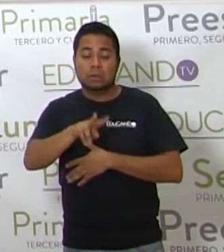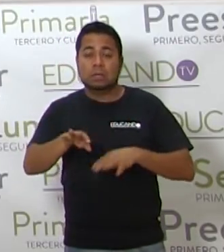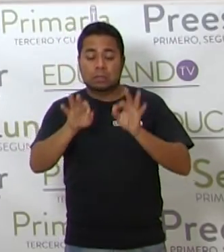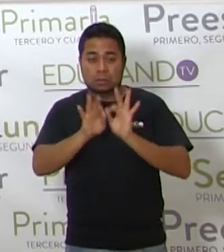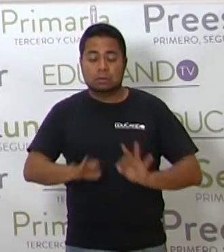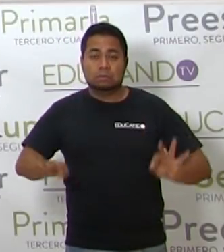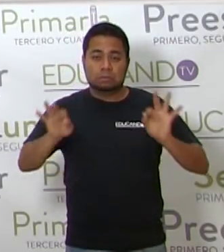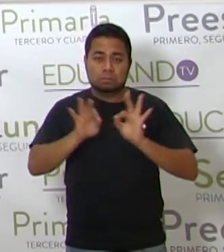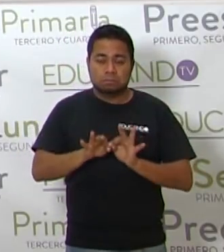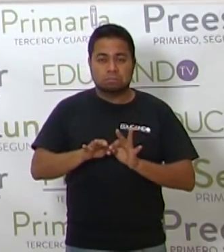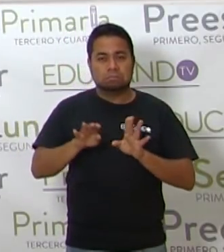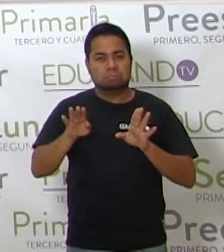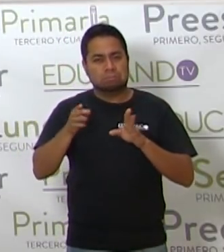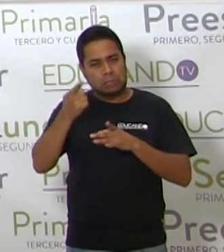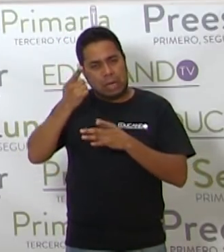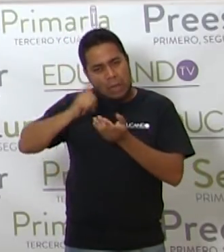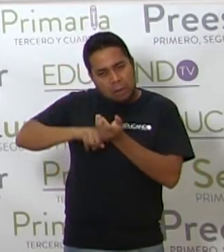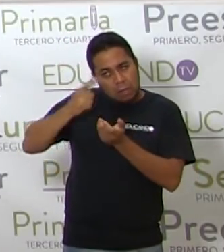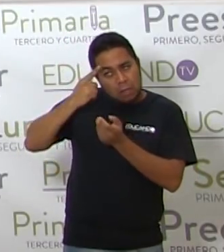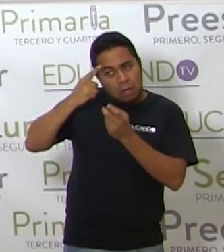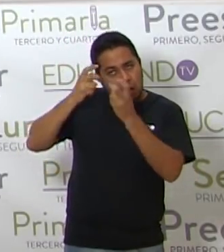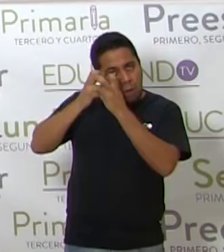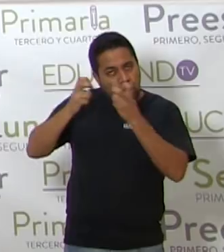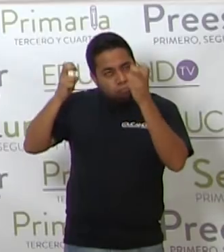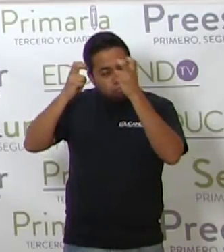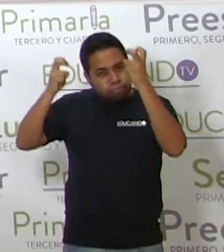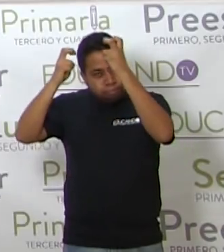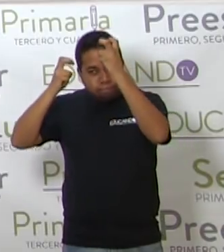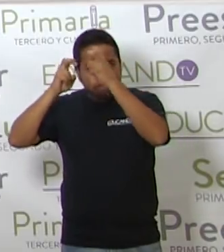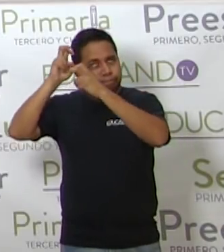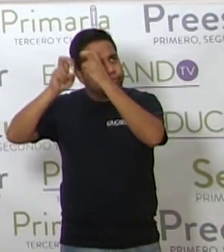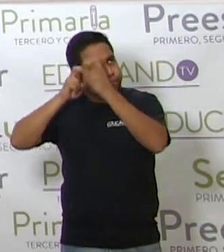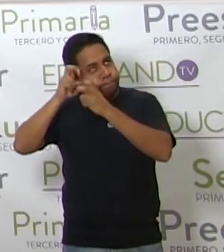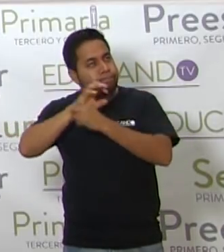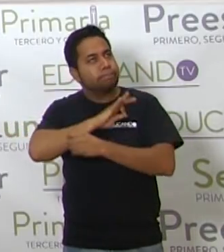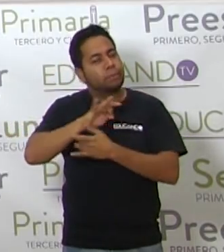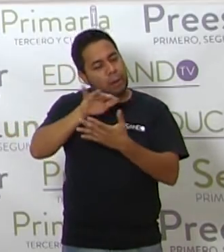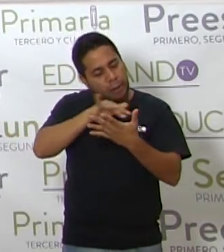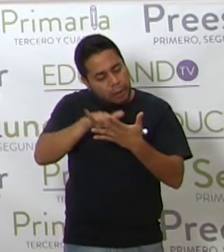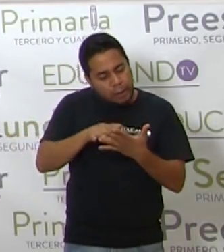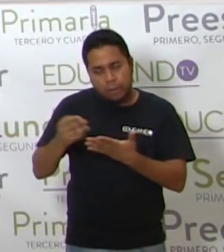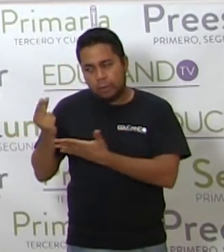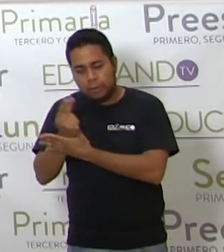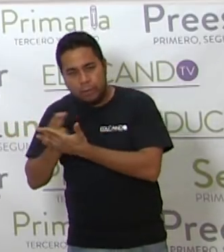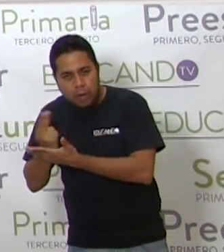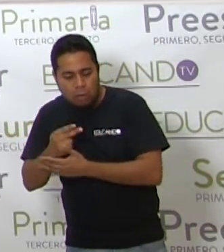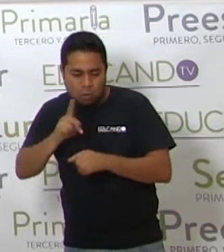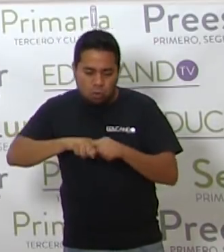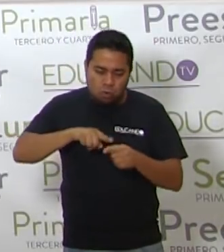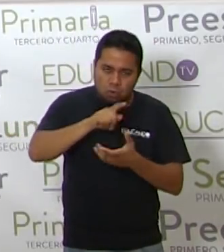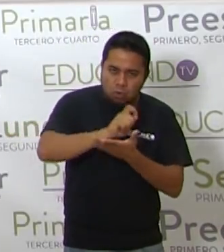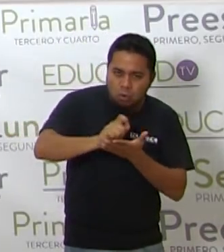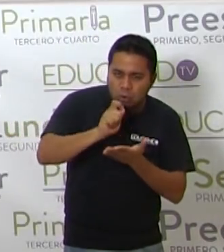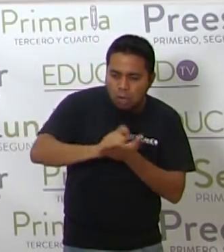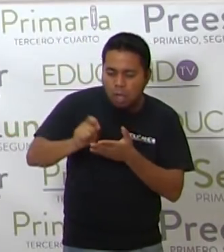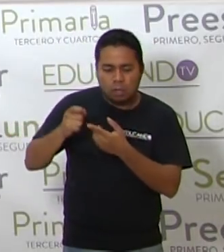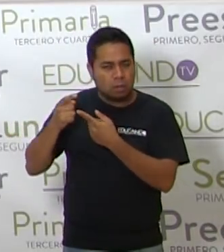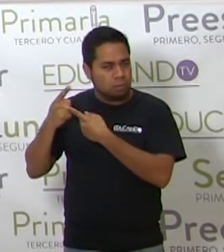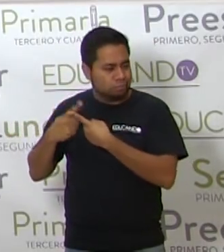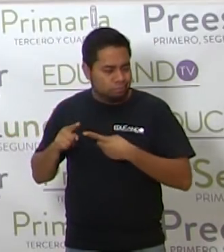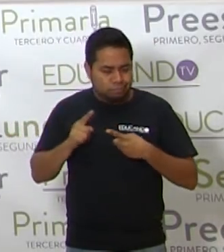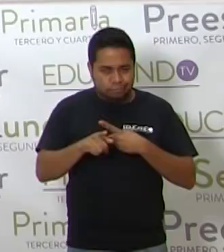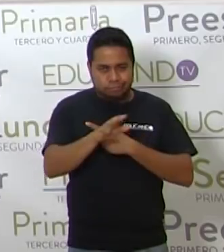que nosotros desarrollemos la imaginación. La podemos desarrollar leyendo, dibujando, coloreando, etc.